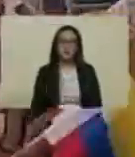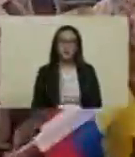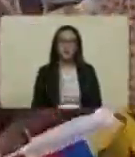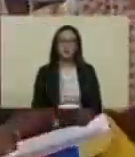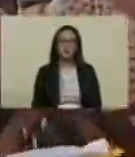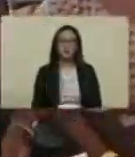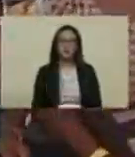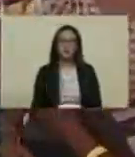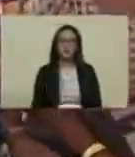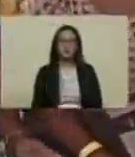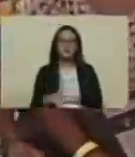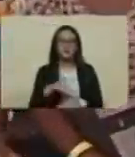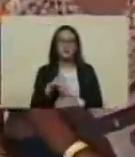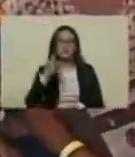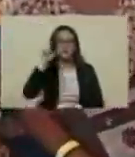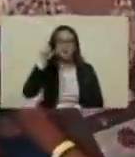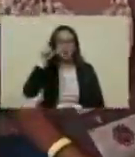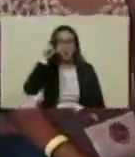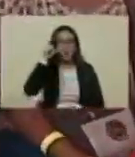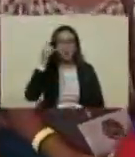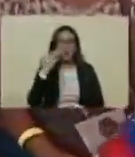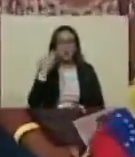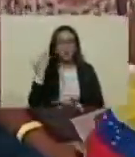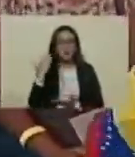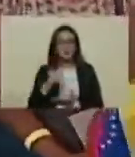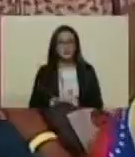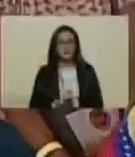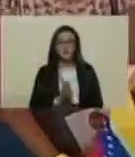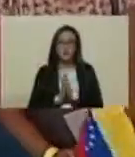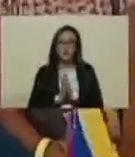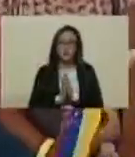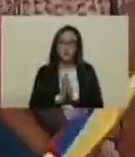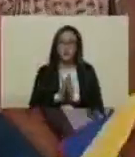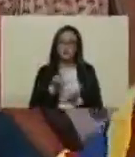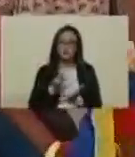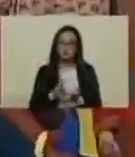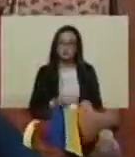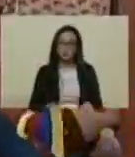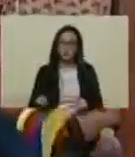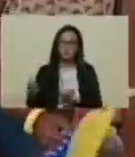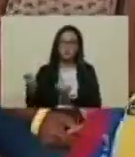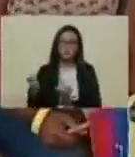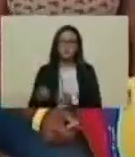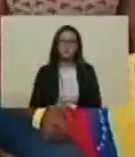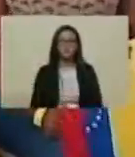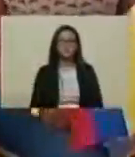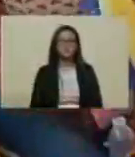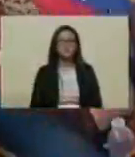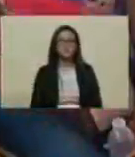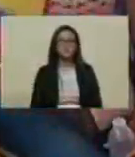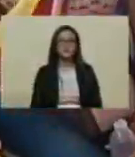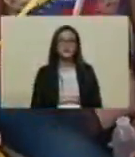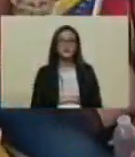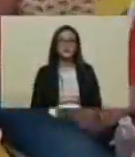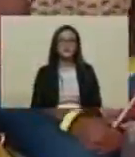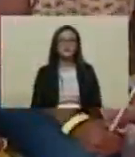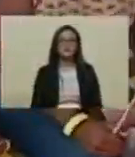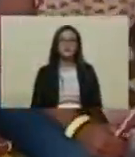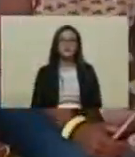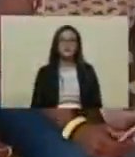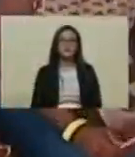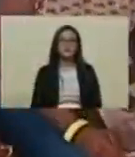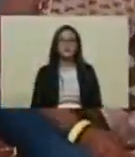Ministro Elías Agua, por favor, por favor. Por favor. Bueno,